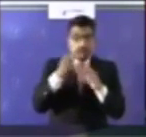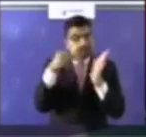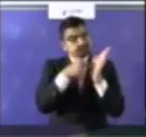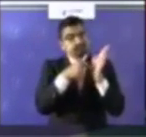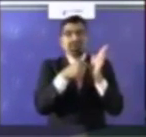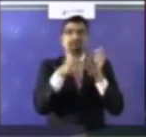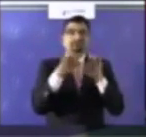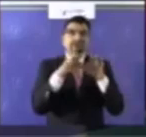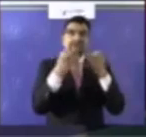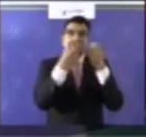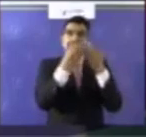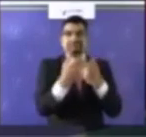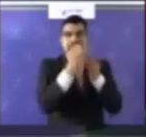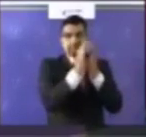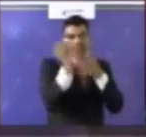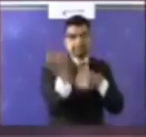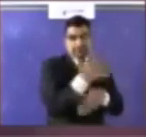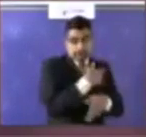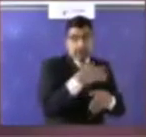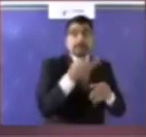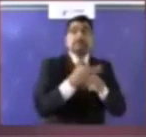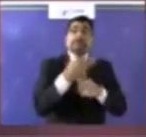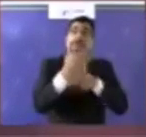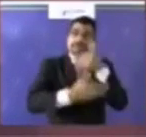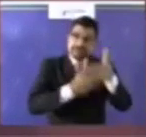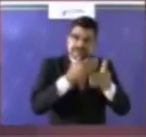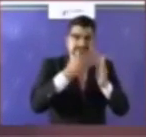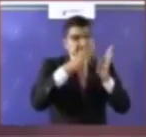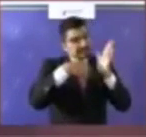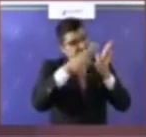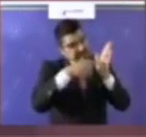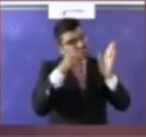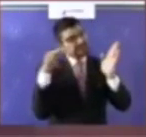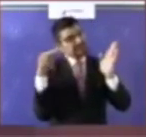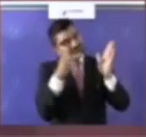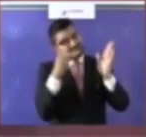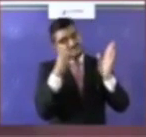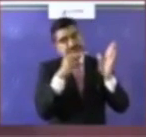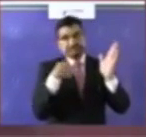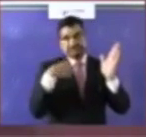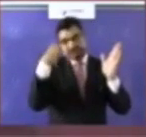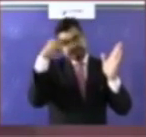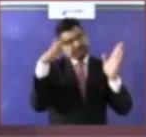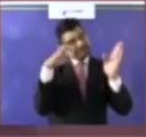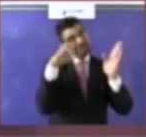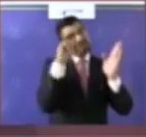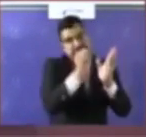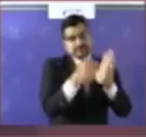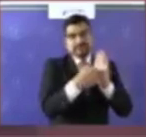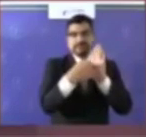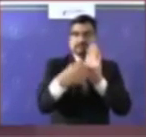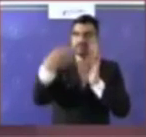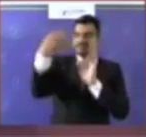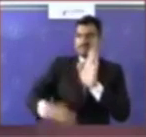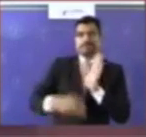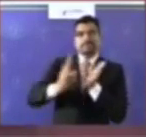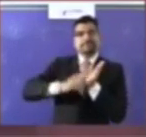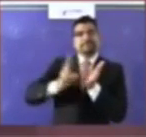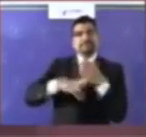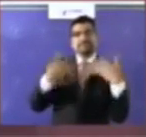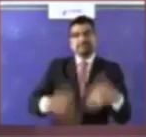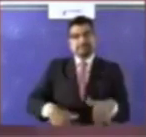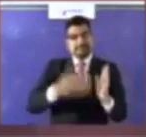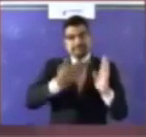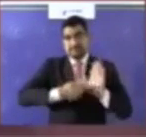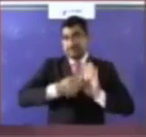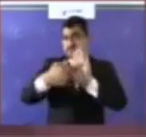trabajo se echa a perder. Por eso cada obra representa un reto. Ahí es donde radica el valor del